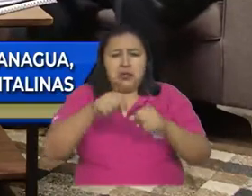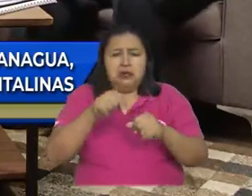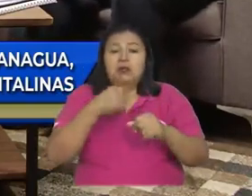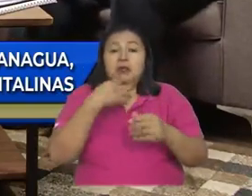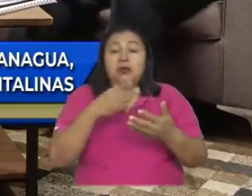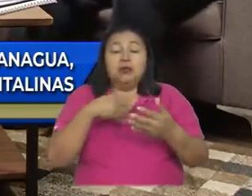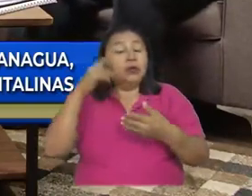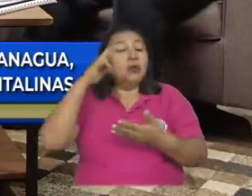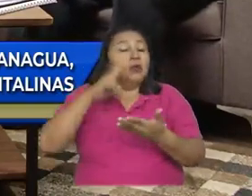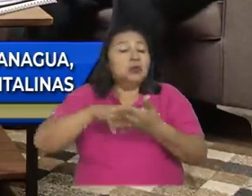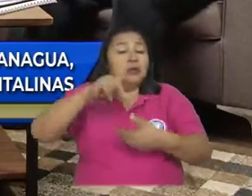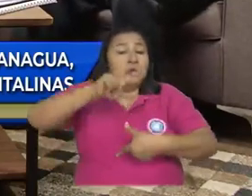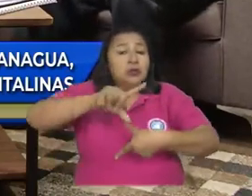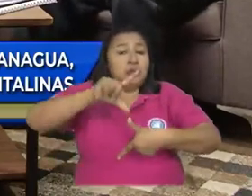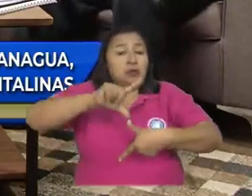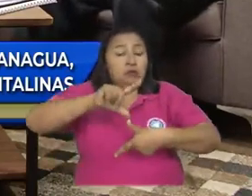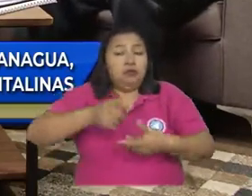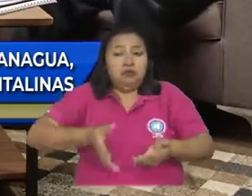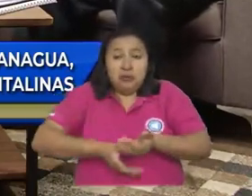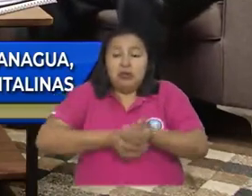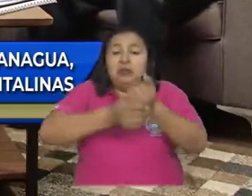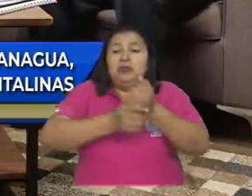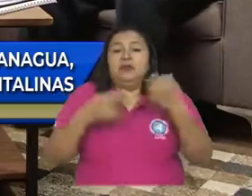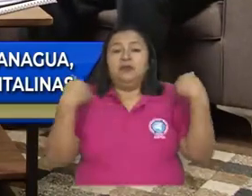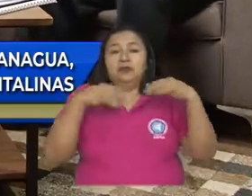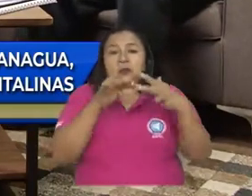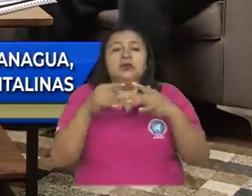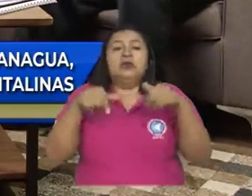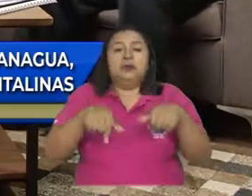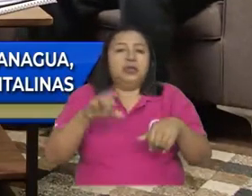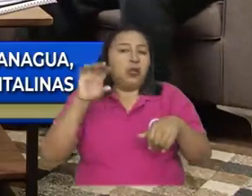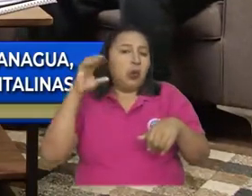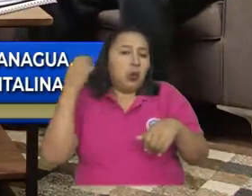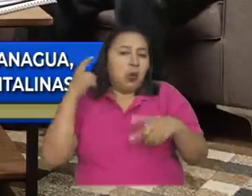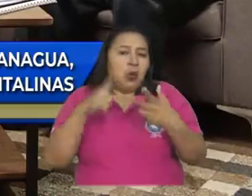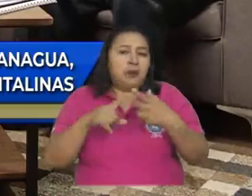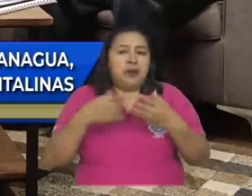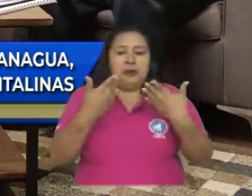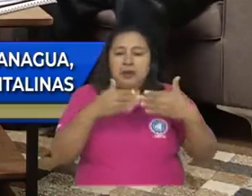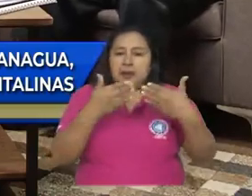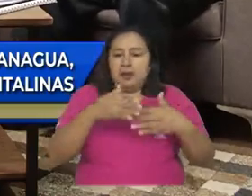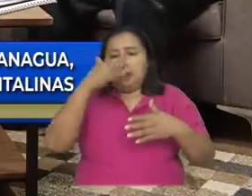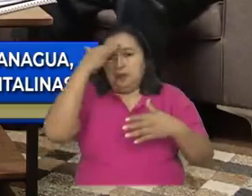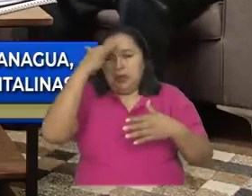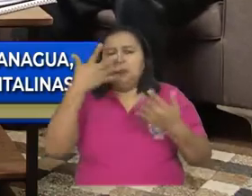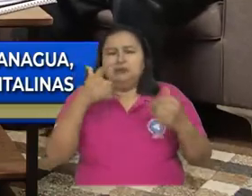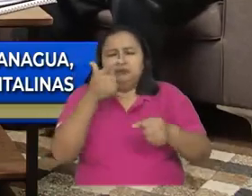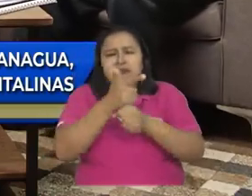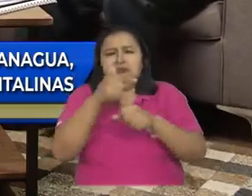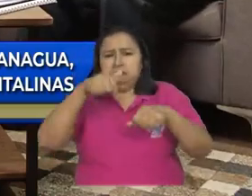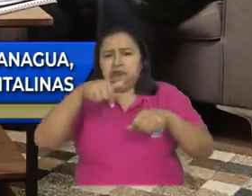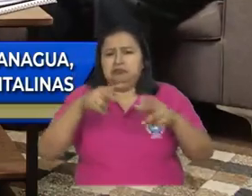serie latinoamericana de béisbol profesional, también hemos tenido televisión de Colombia, Panamá, México, transmitiendo desde